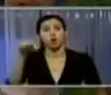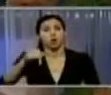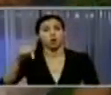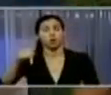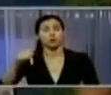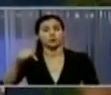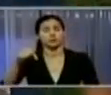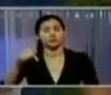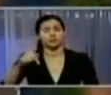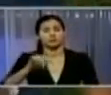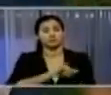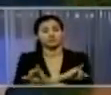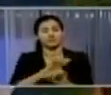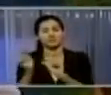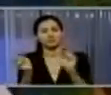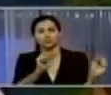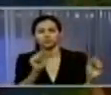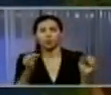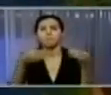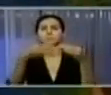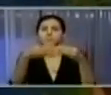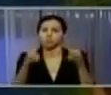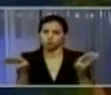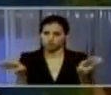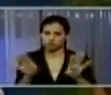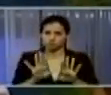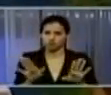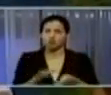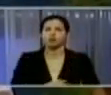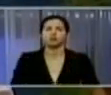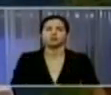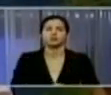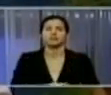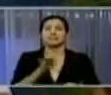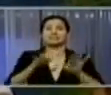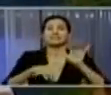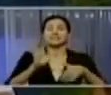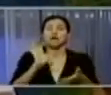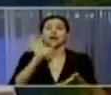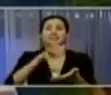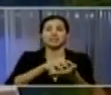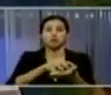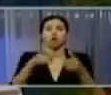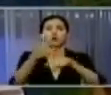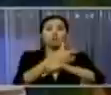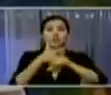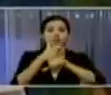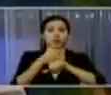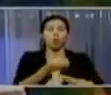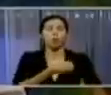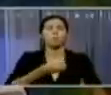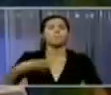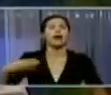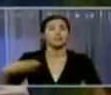del debate que se dio público entre el secretario de Estado del gobierno de Barack Obama,